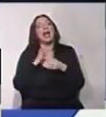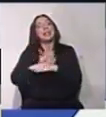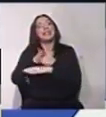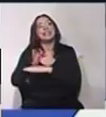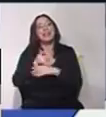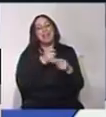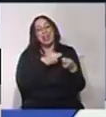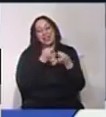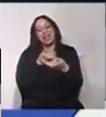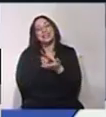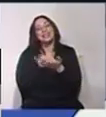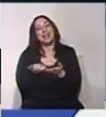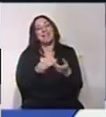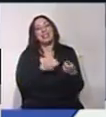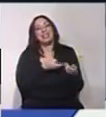sistema que pueda